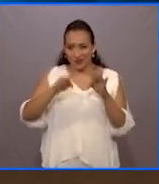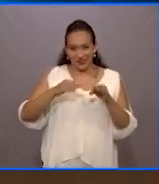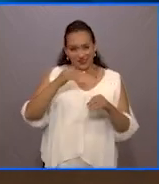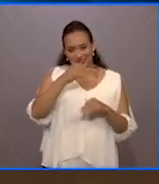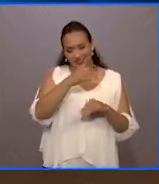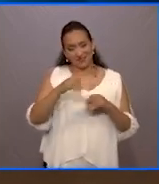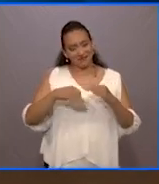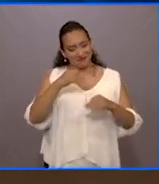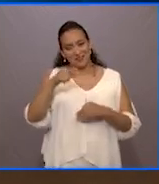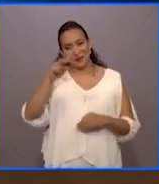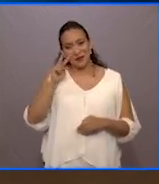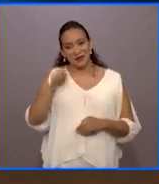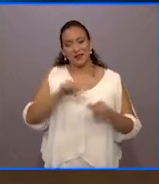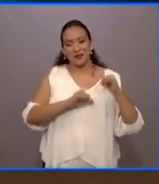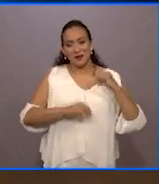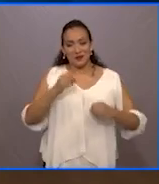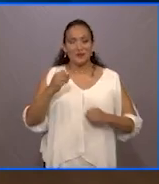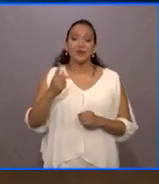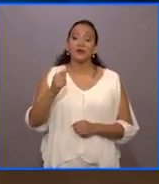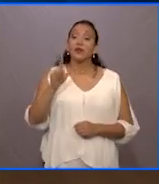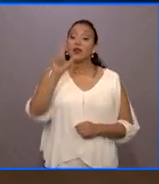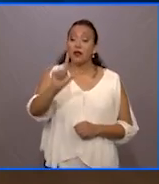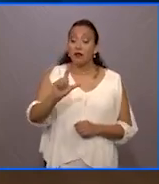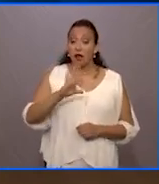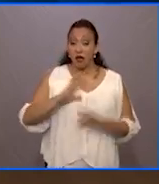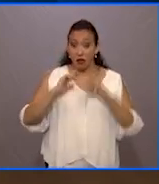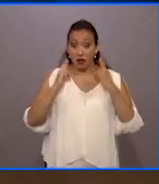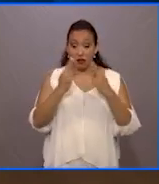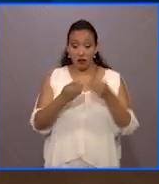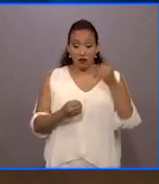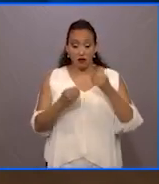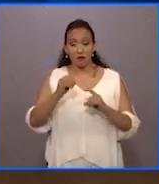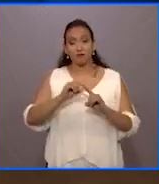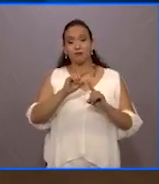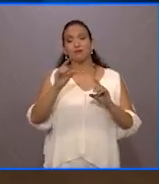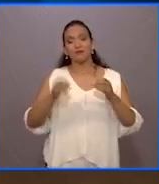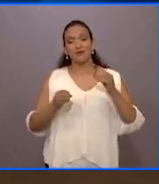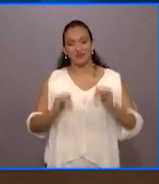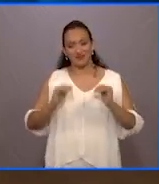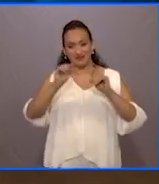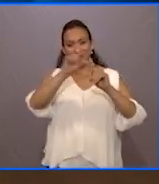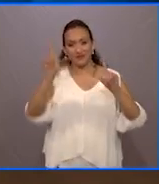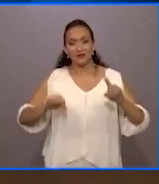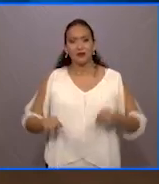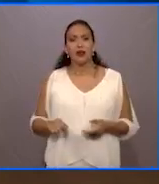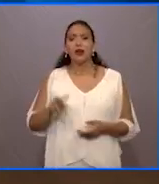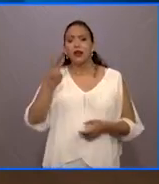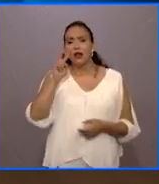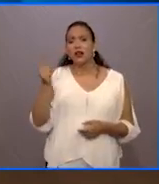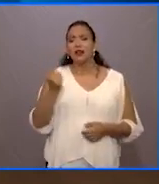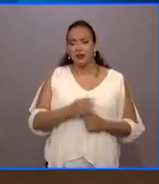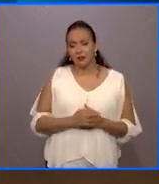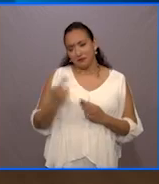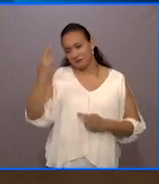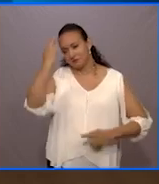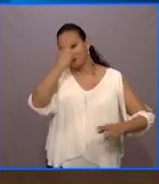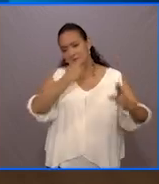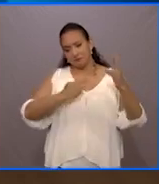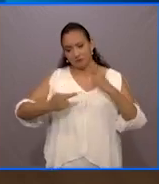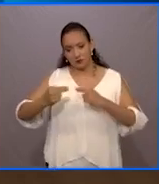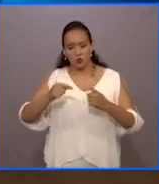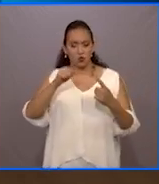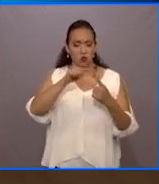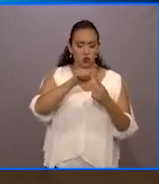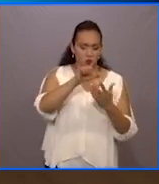del Poder Judicial de la Federación. Este lunes siga la sesión del Pleno de la Suprema Corte, que en esta ocasión tiene previsto analizar y resolver